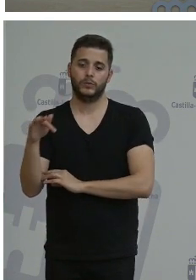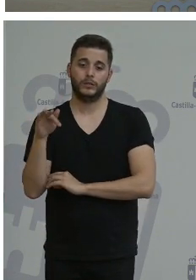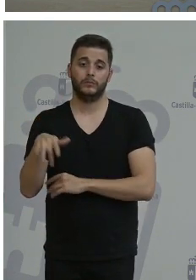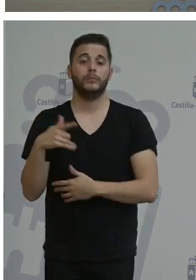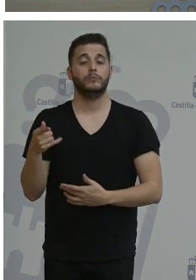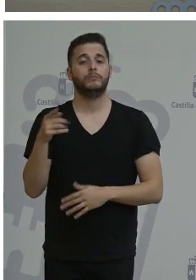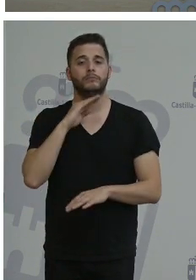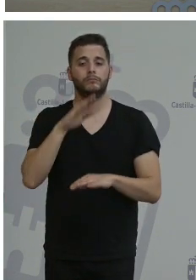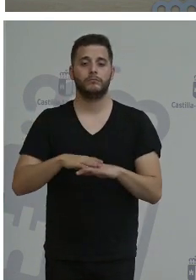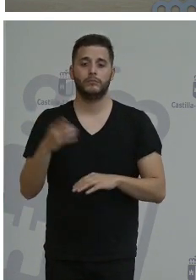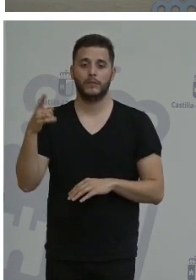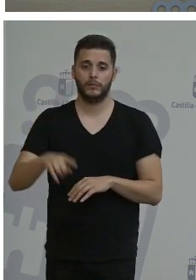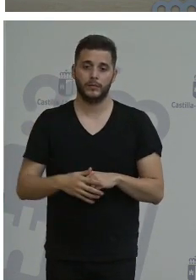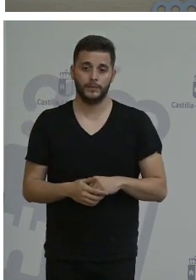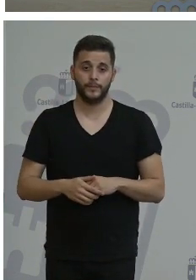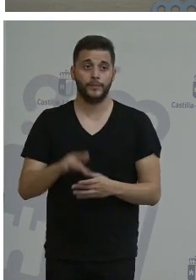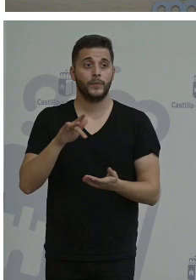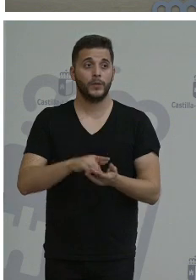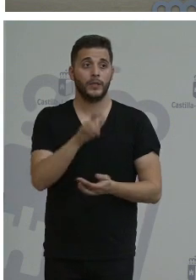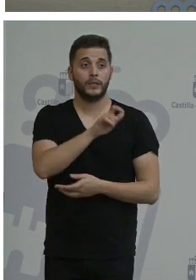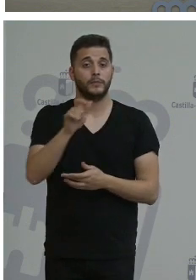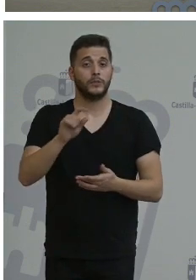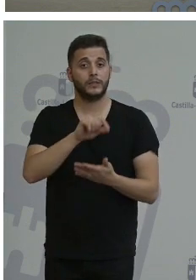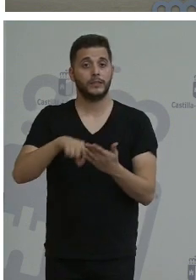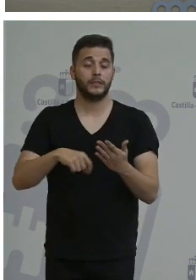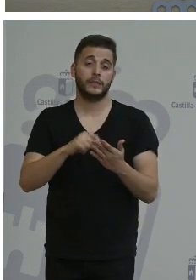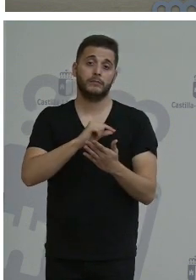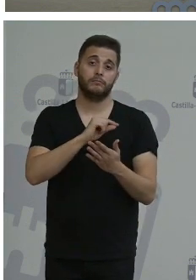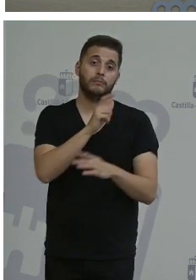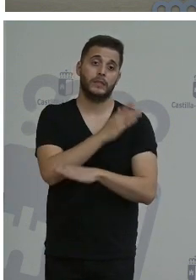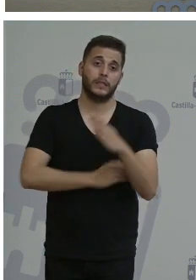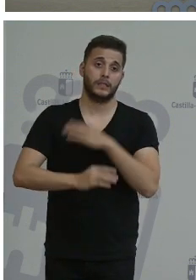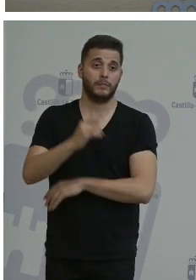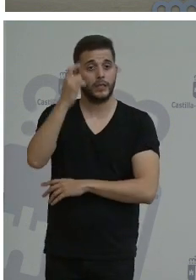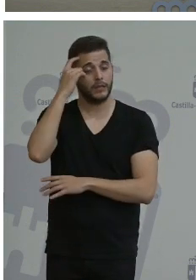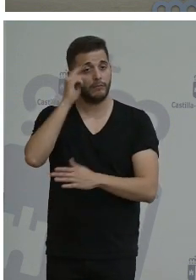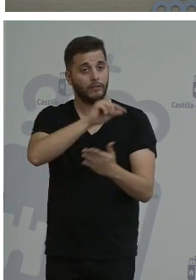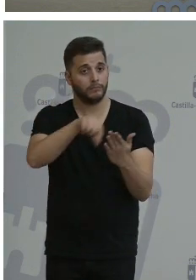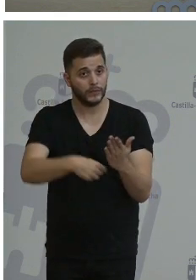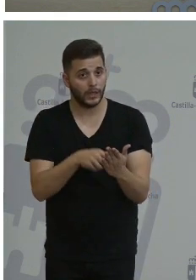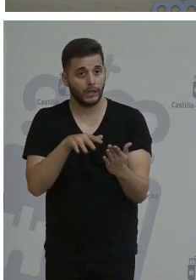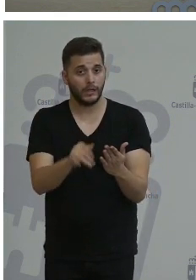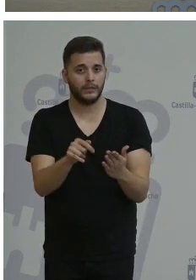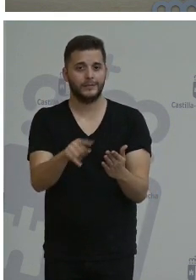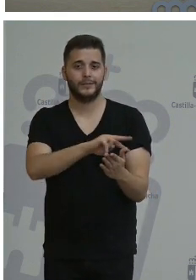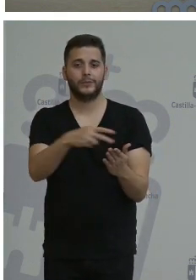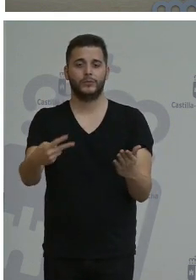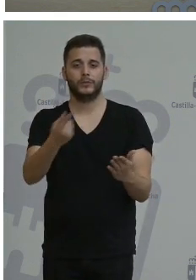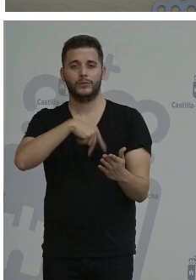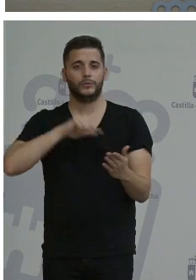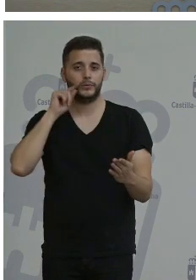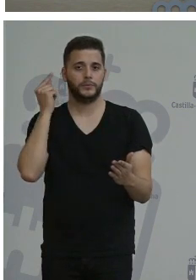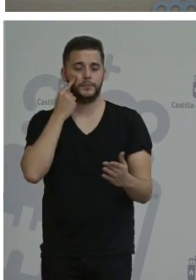también se cumple cuando se contrata a personas con discapacidad intelectual. Es uno de los resultados que hemos encontrado en la investigación.